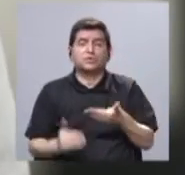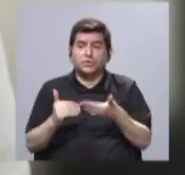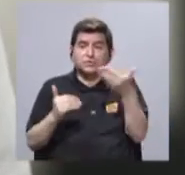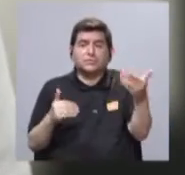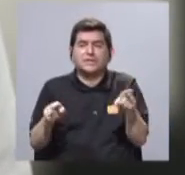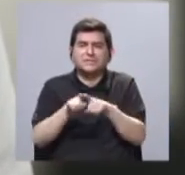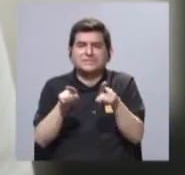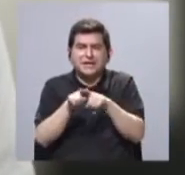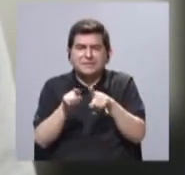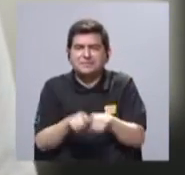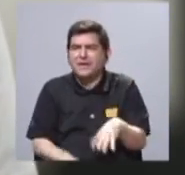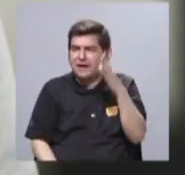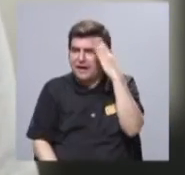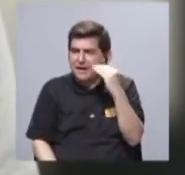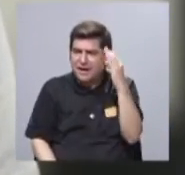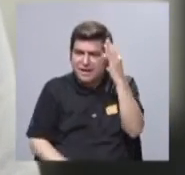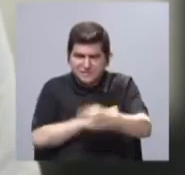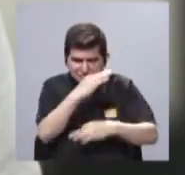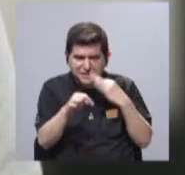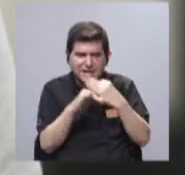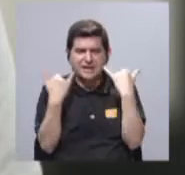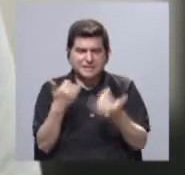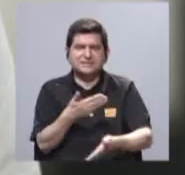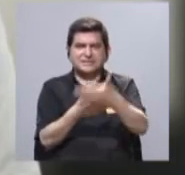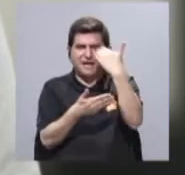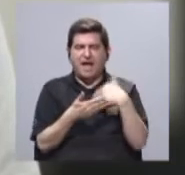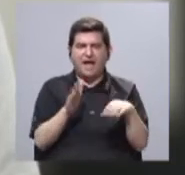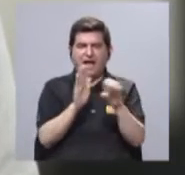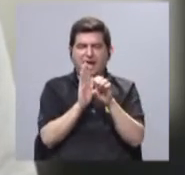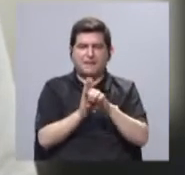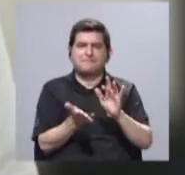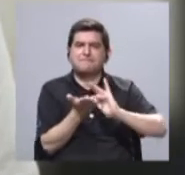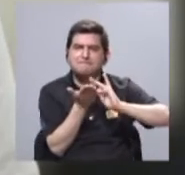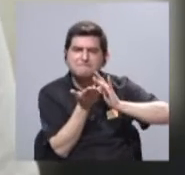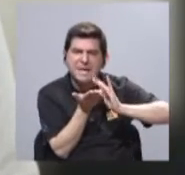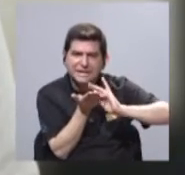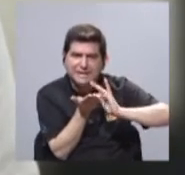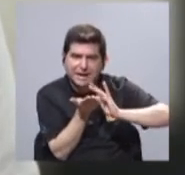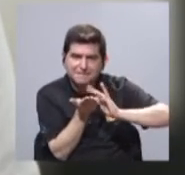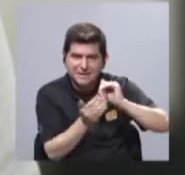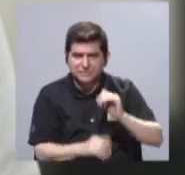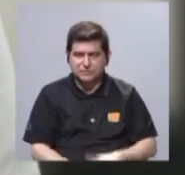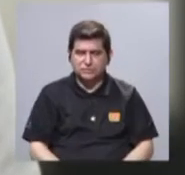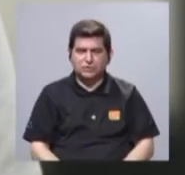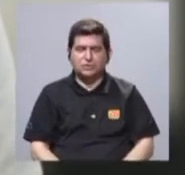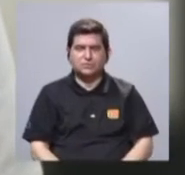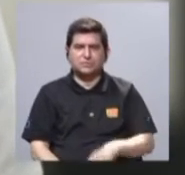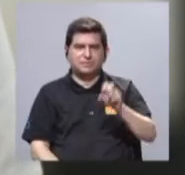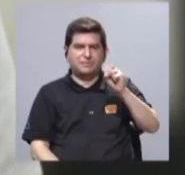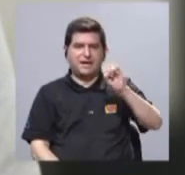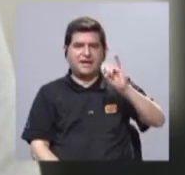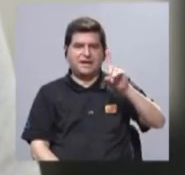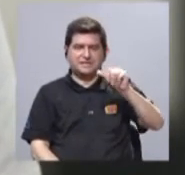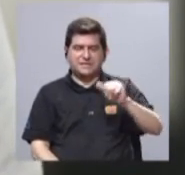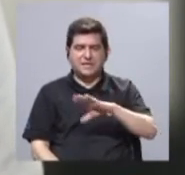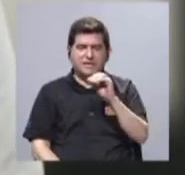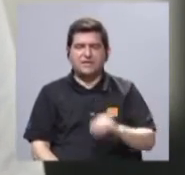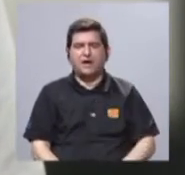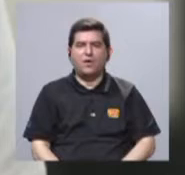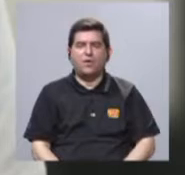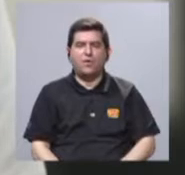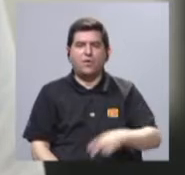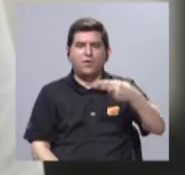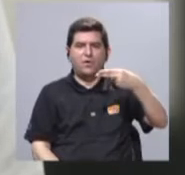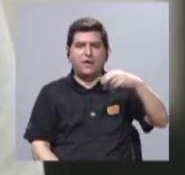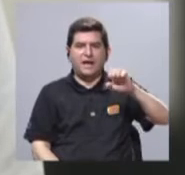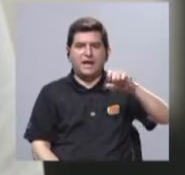investigación tiene mucho más tiempo y esta y esto es una cosa que tenemos que aprender para otras muchas cosas ya hemos tenido alguna experiencia de